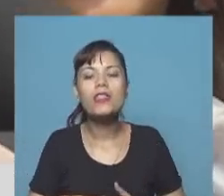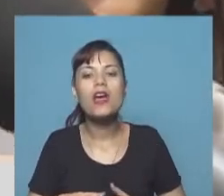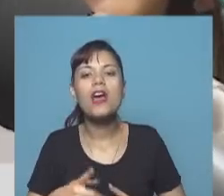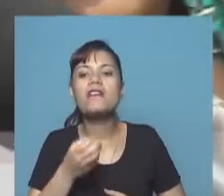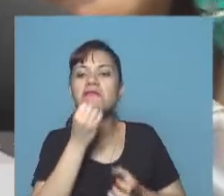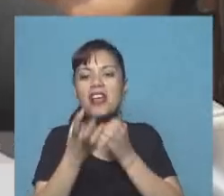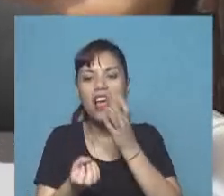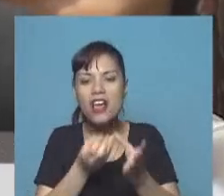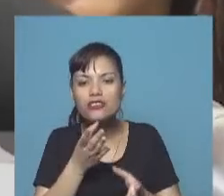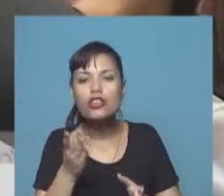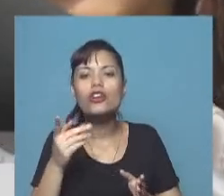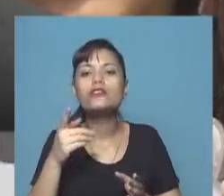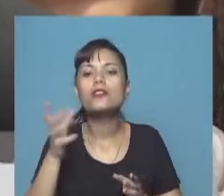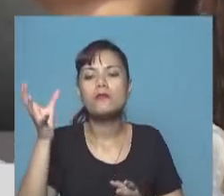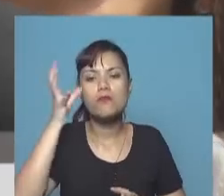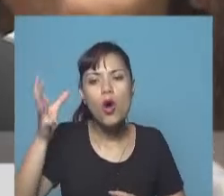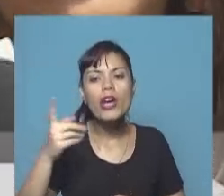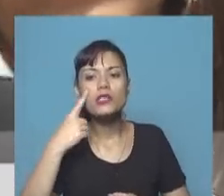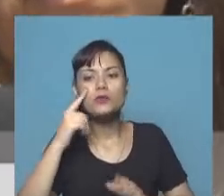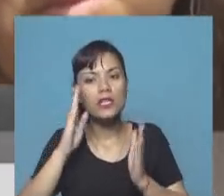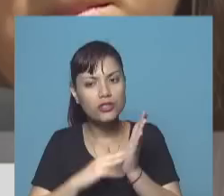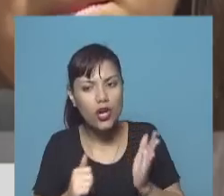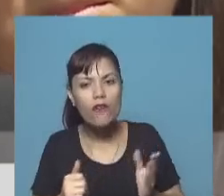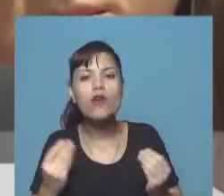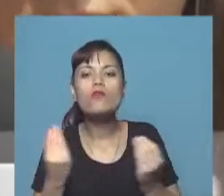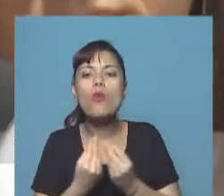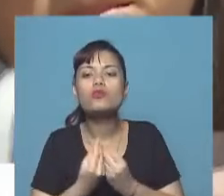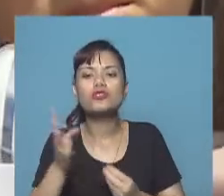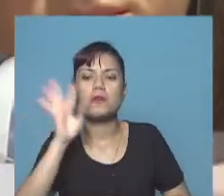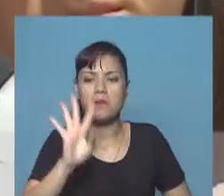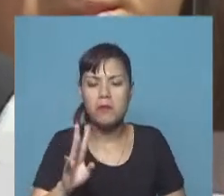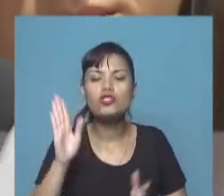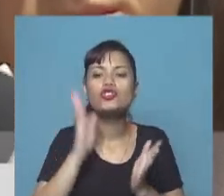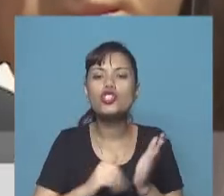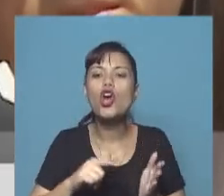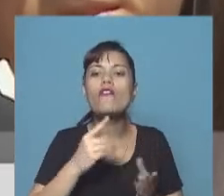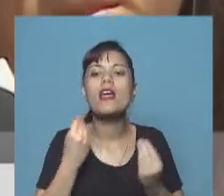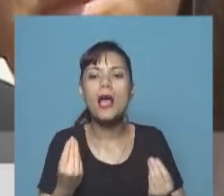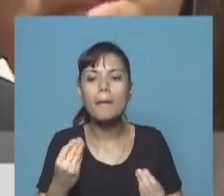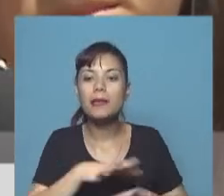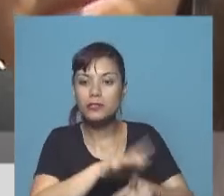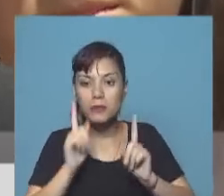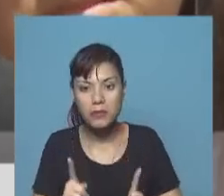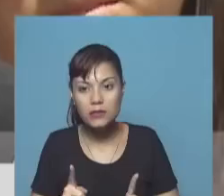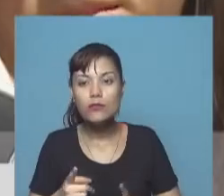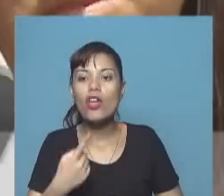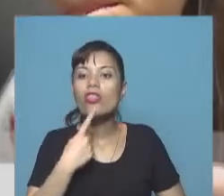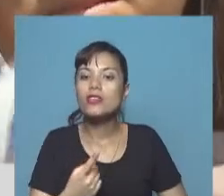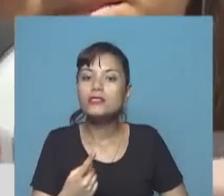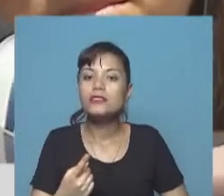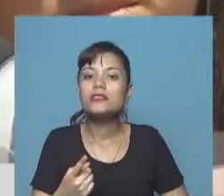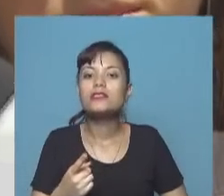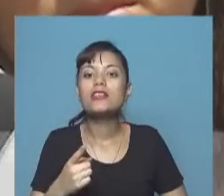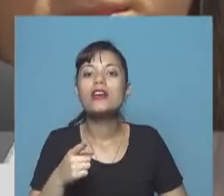hacer declaraciones de suma gravedad institucional, de mucho desconocimiento respecto del hecho en sí, refiriéndose